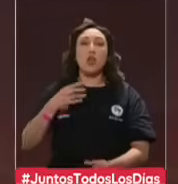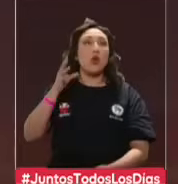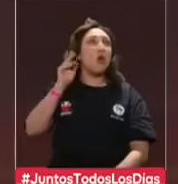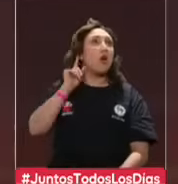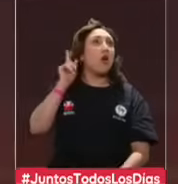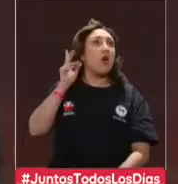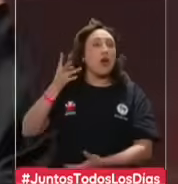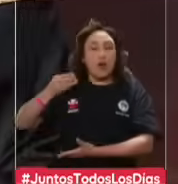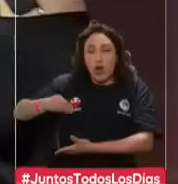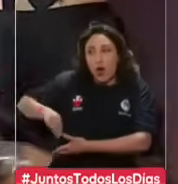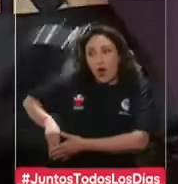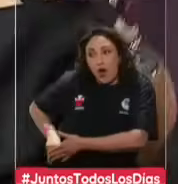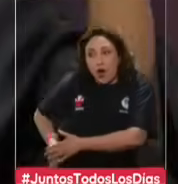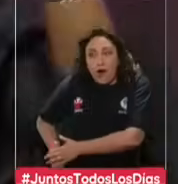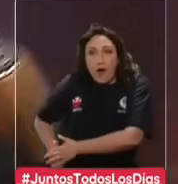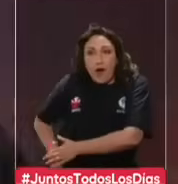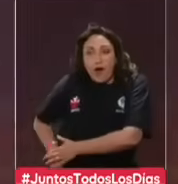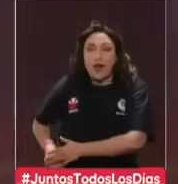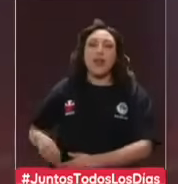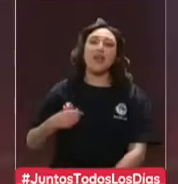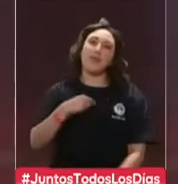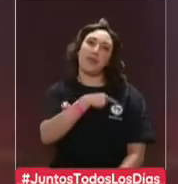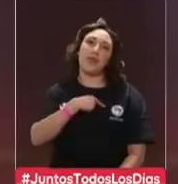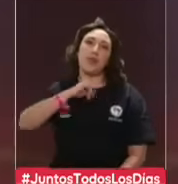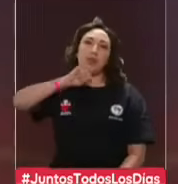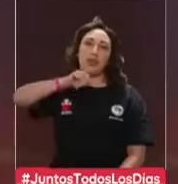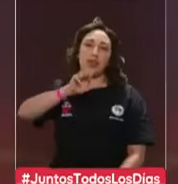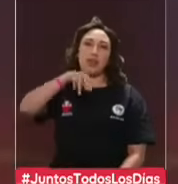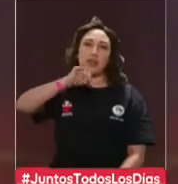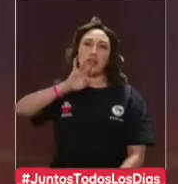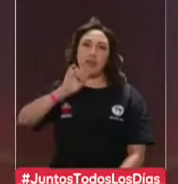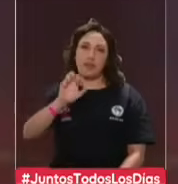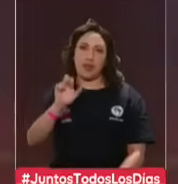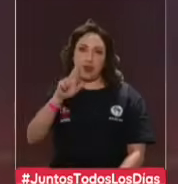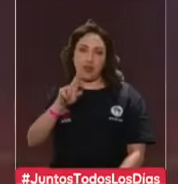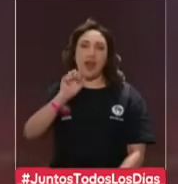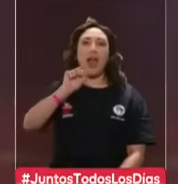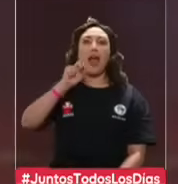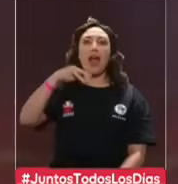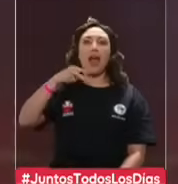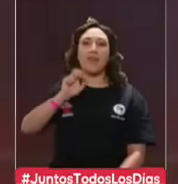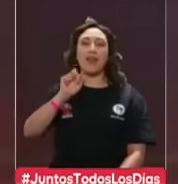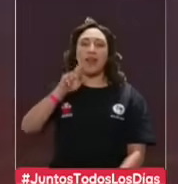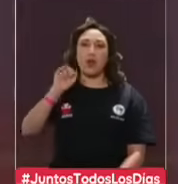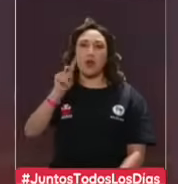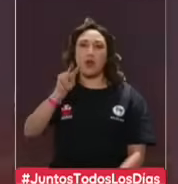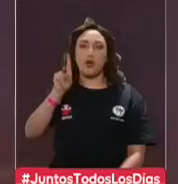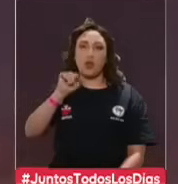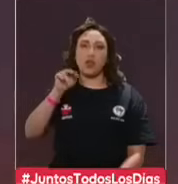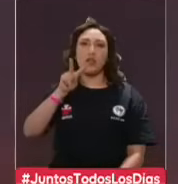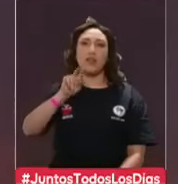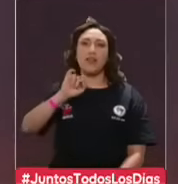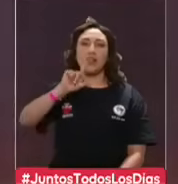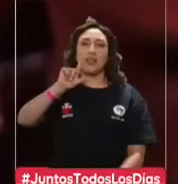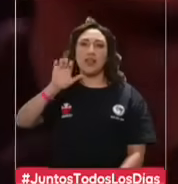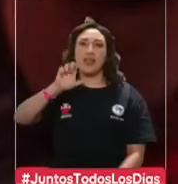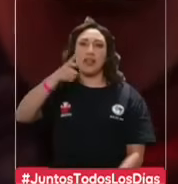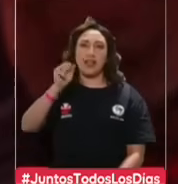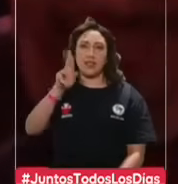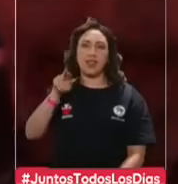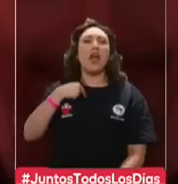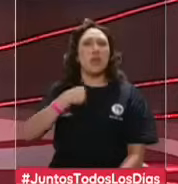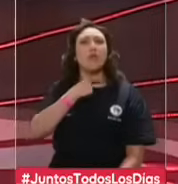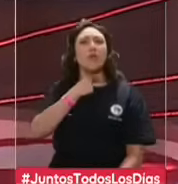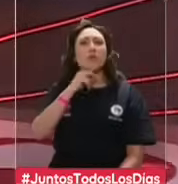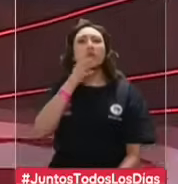Yo buena para todos los shows. Oye, mi nombre es Jennifer Adaros Villegas. Me gusta decir el segundo apellido, fíjate, porque la mamá